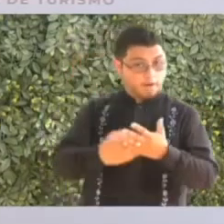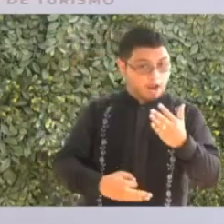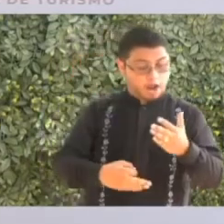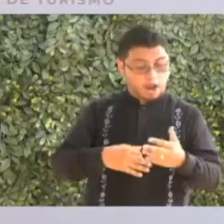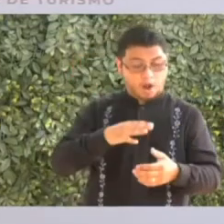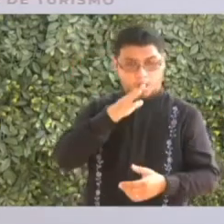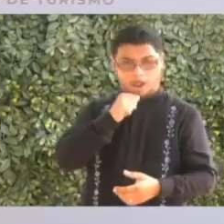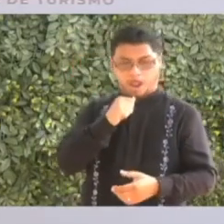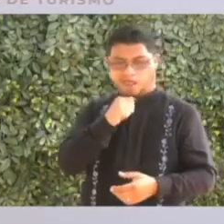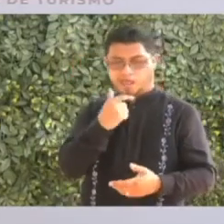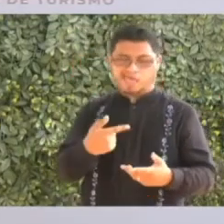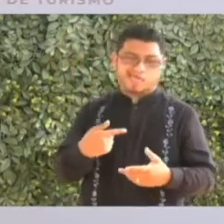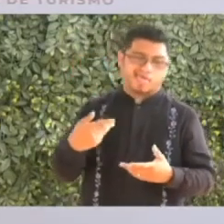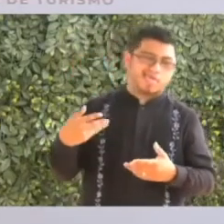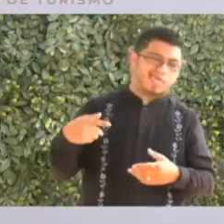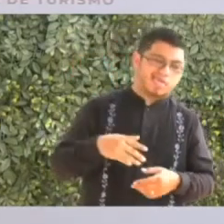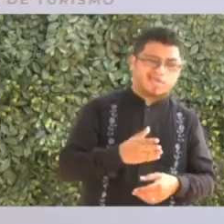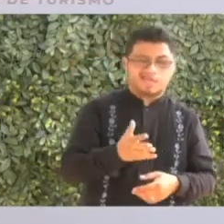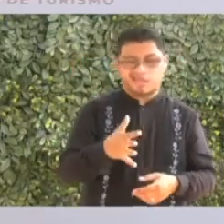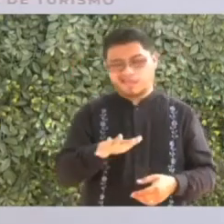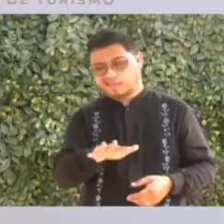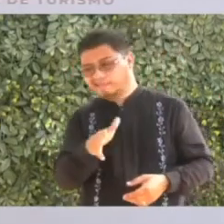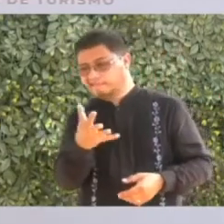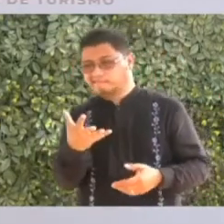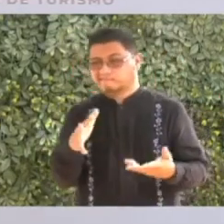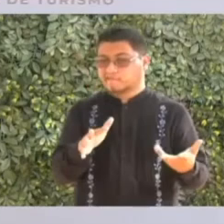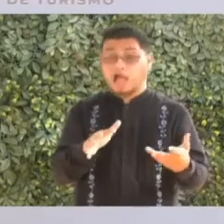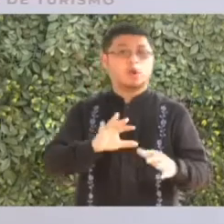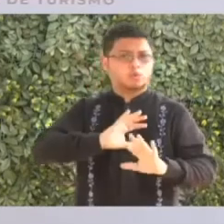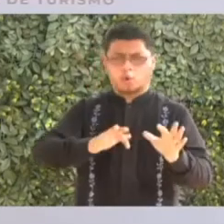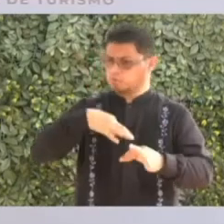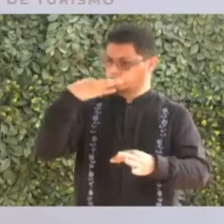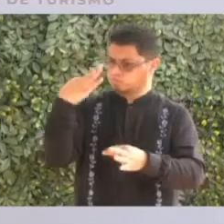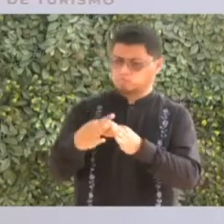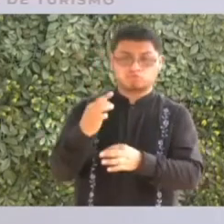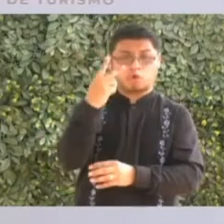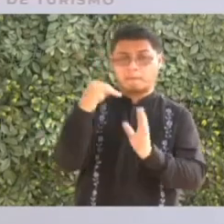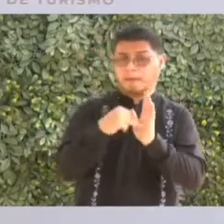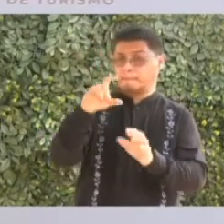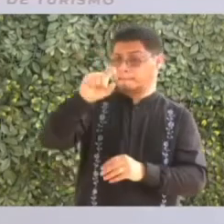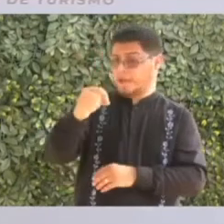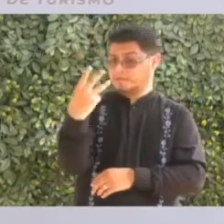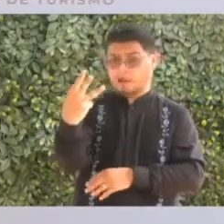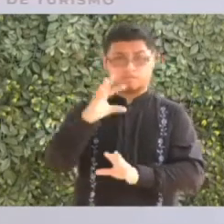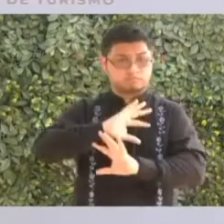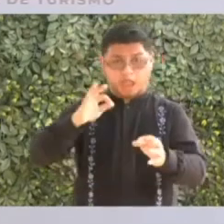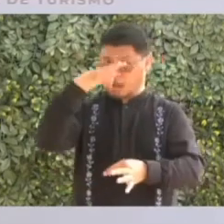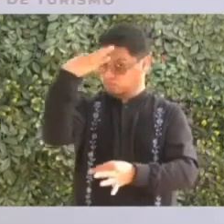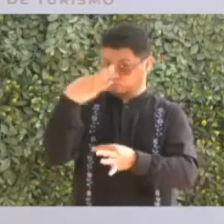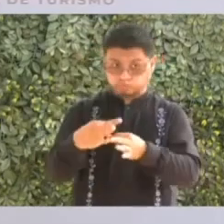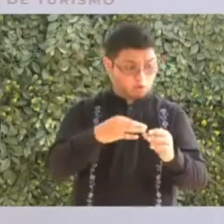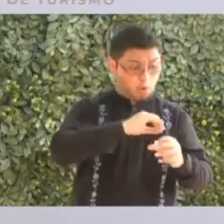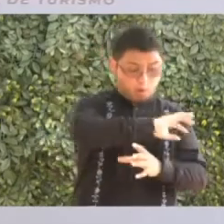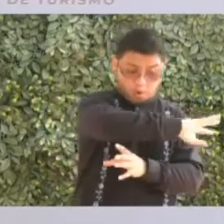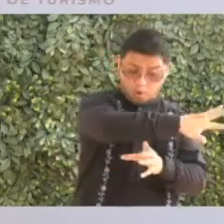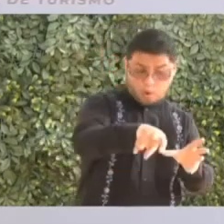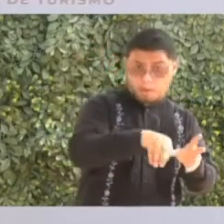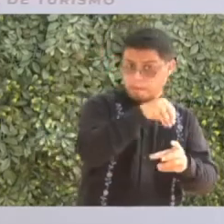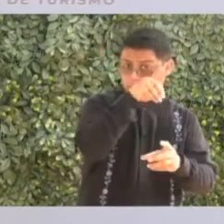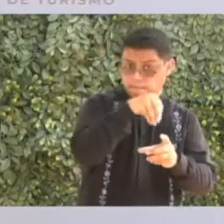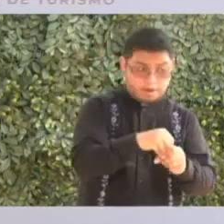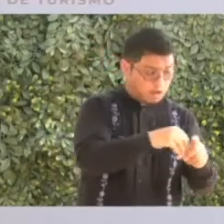Tenemos que inaugurar el tren en el 2023, todo el circuito,